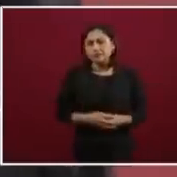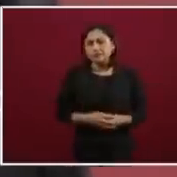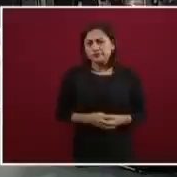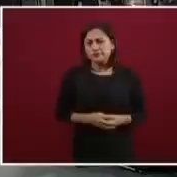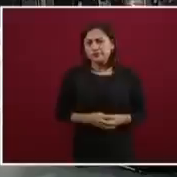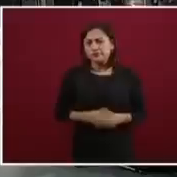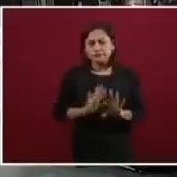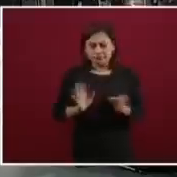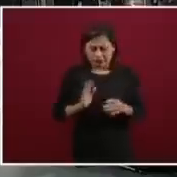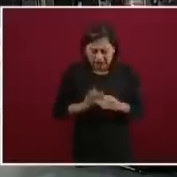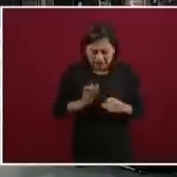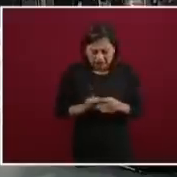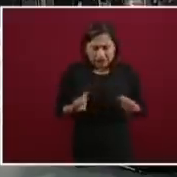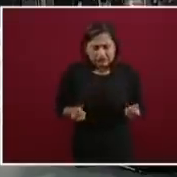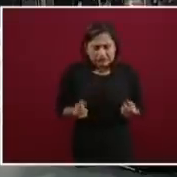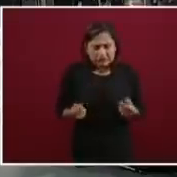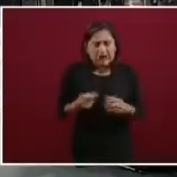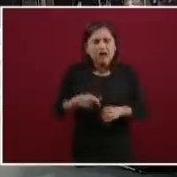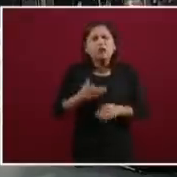a ver en lo inmediato